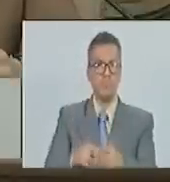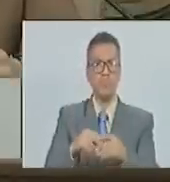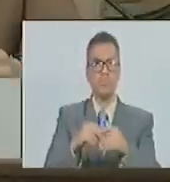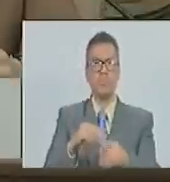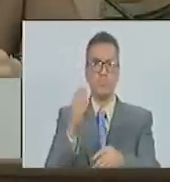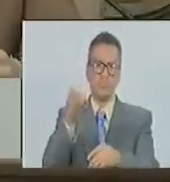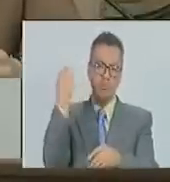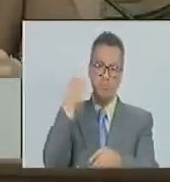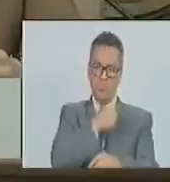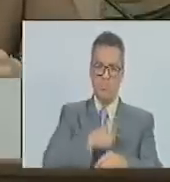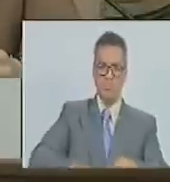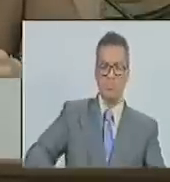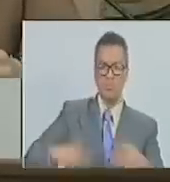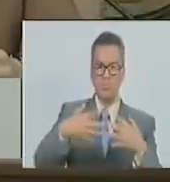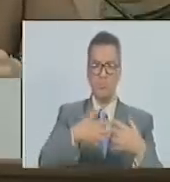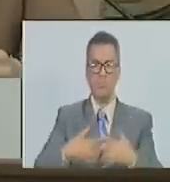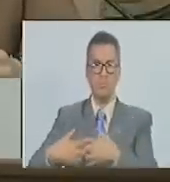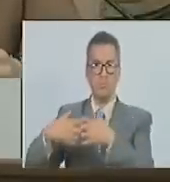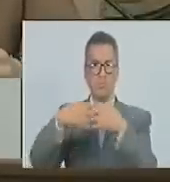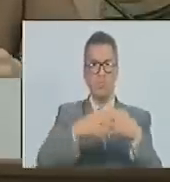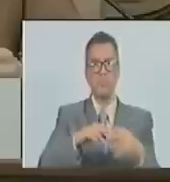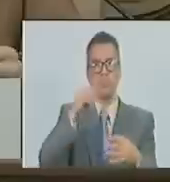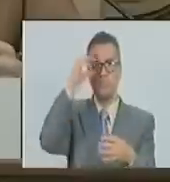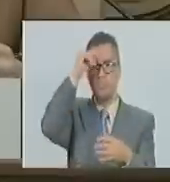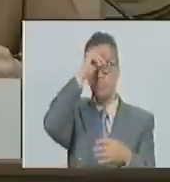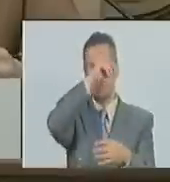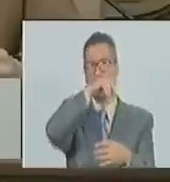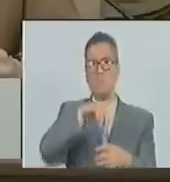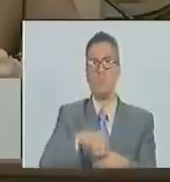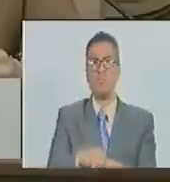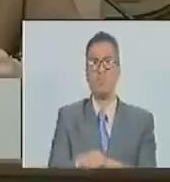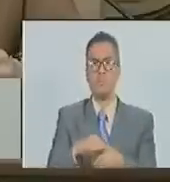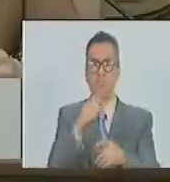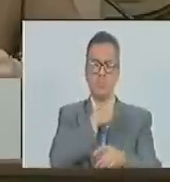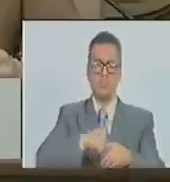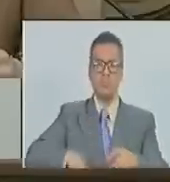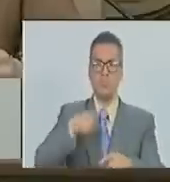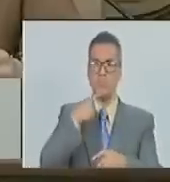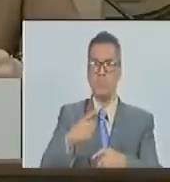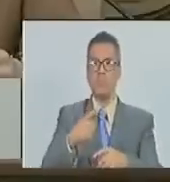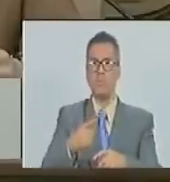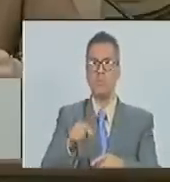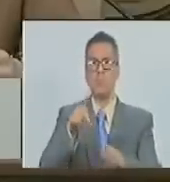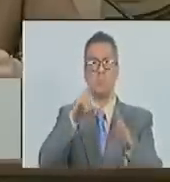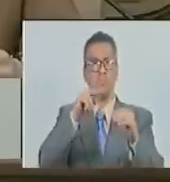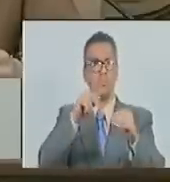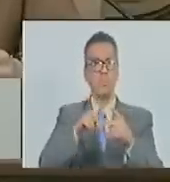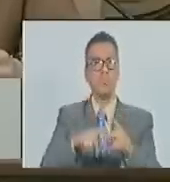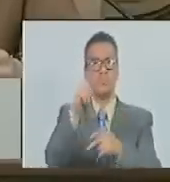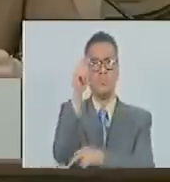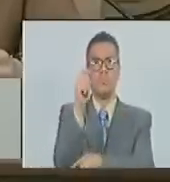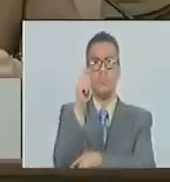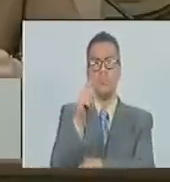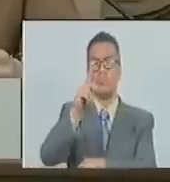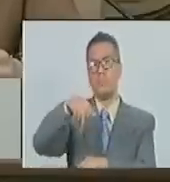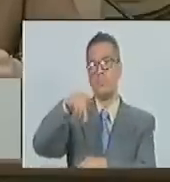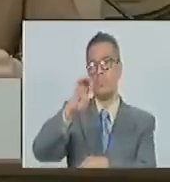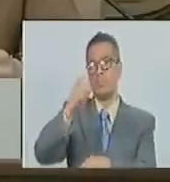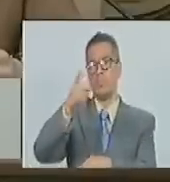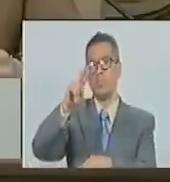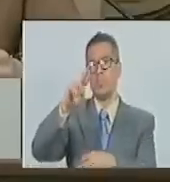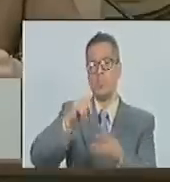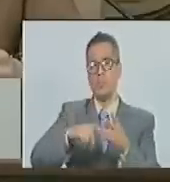del expresidente de los Estados Unidos, Donald Trump. El presidente otorgó el derecho de palabra a los diputados Pedro